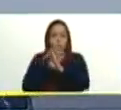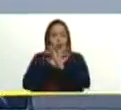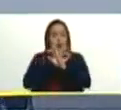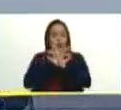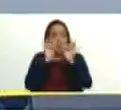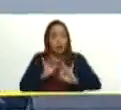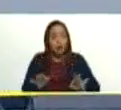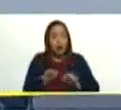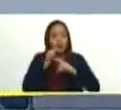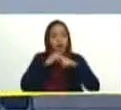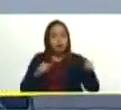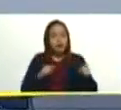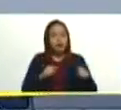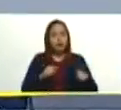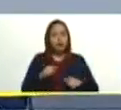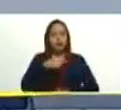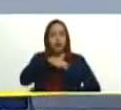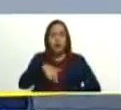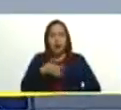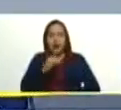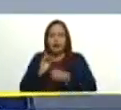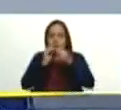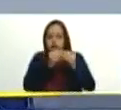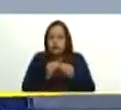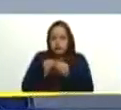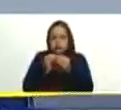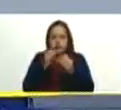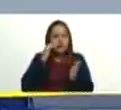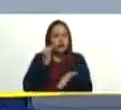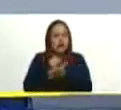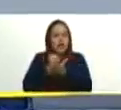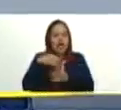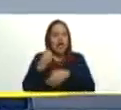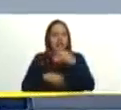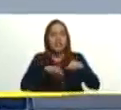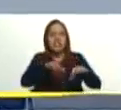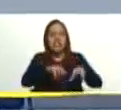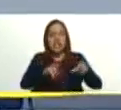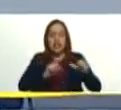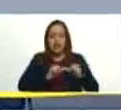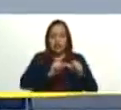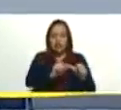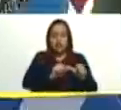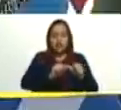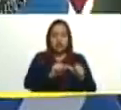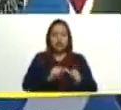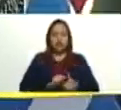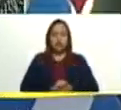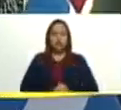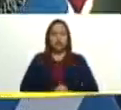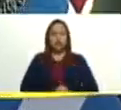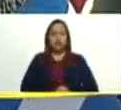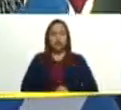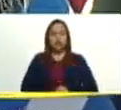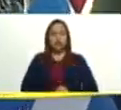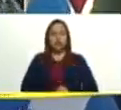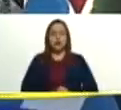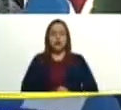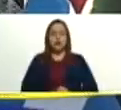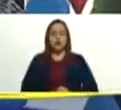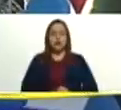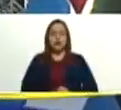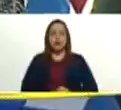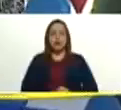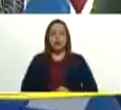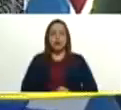estamos tratando de crear esta secretaría permanente. And each of these matters we have mandates.